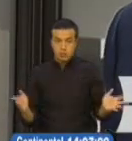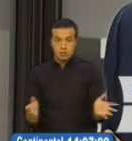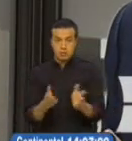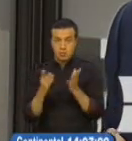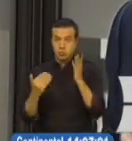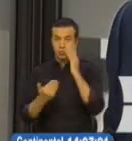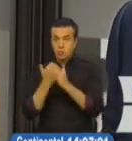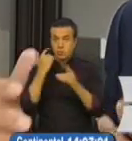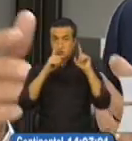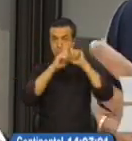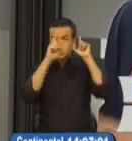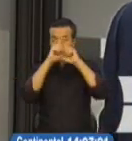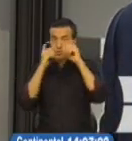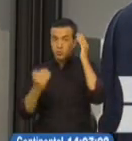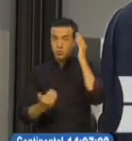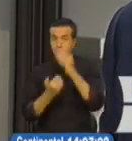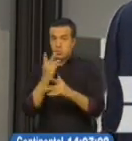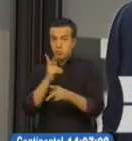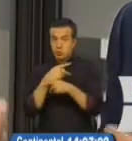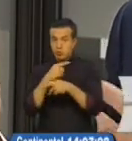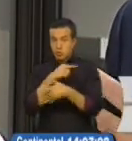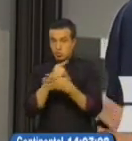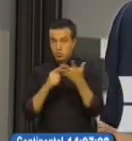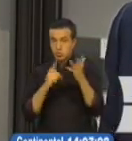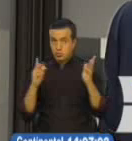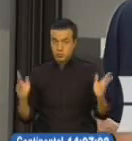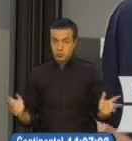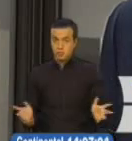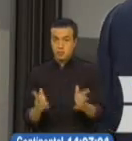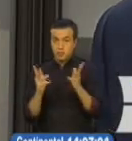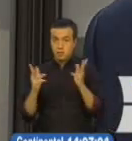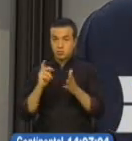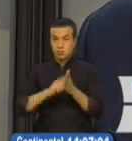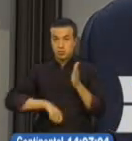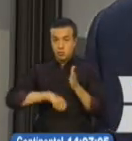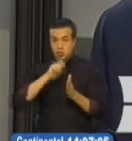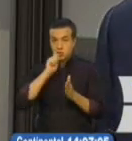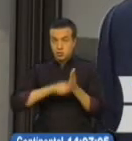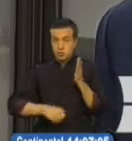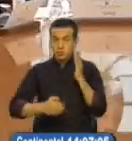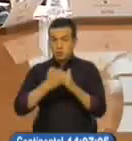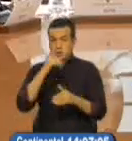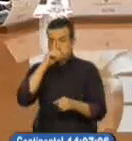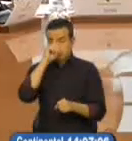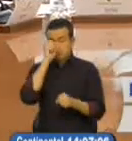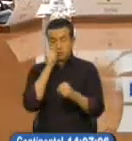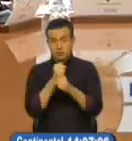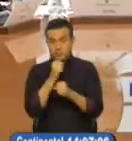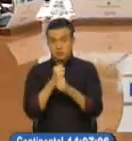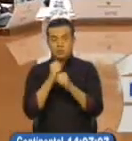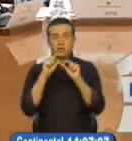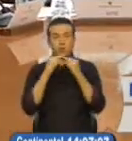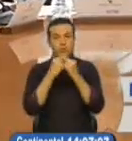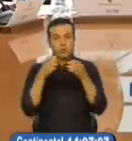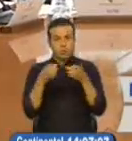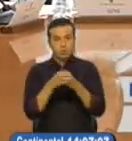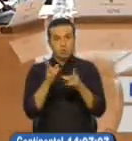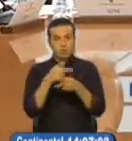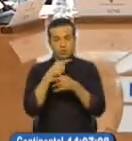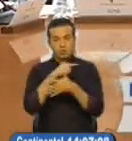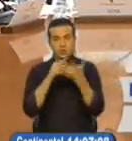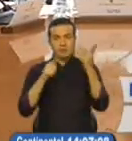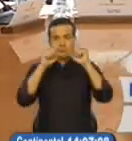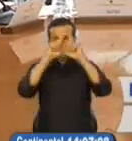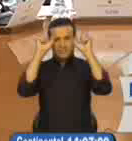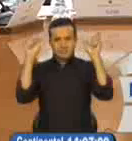de nuevas empresas, en el fomento de más productividad, en el fomento y en la contratación de más fuentes de empleo. Para gremios productivos como la pequeña